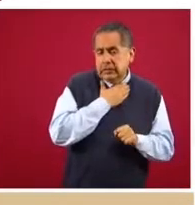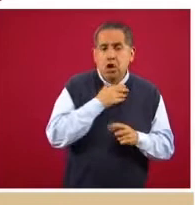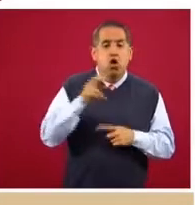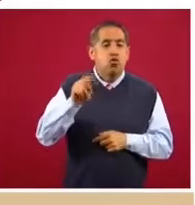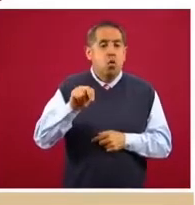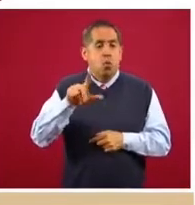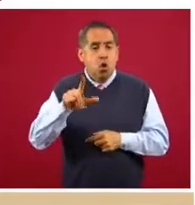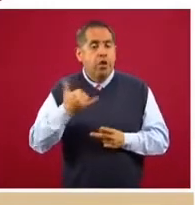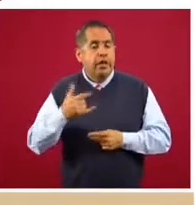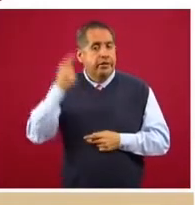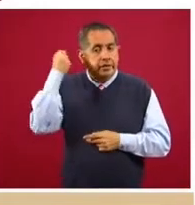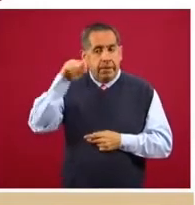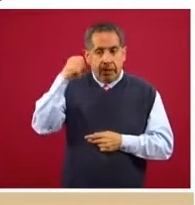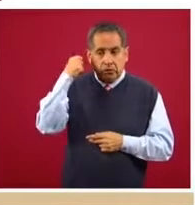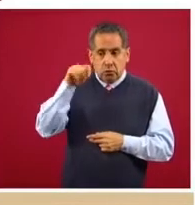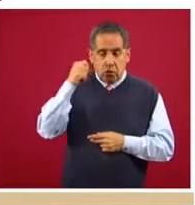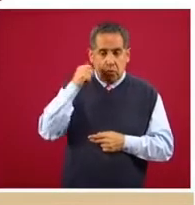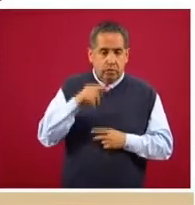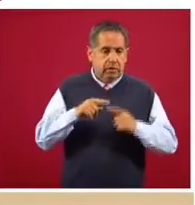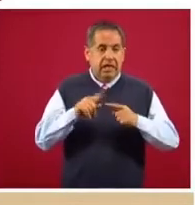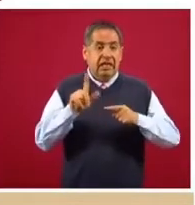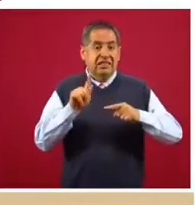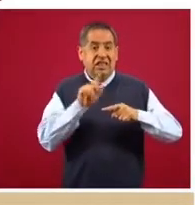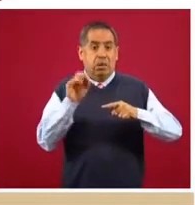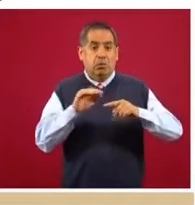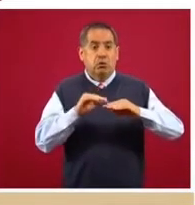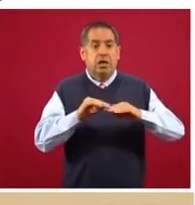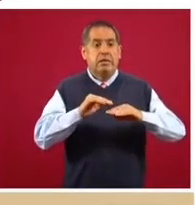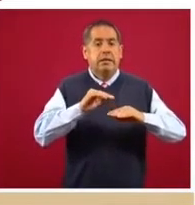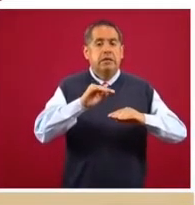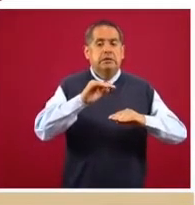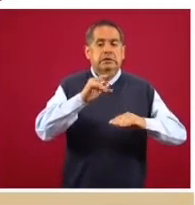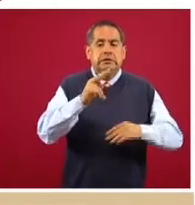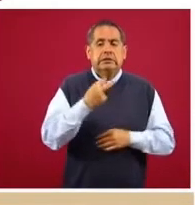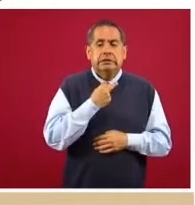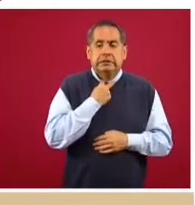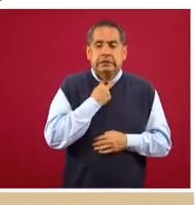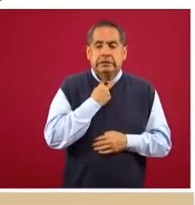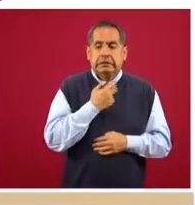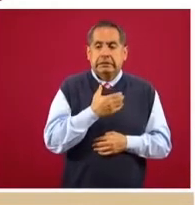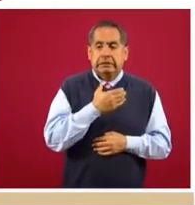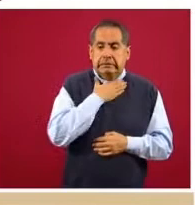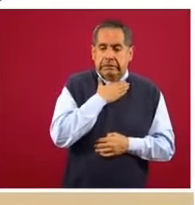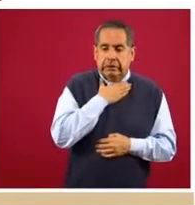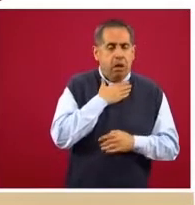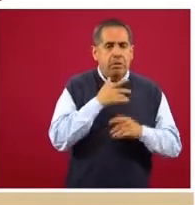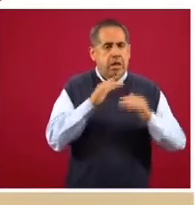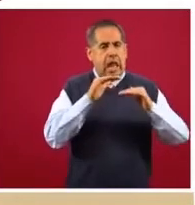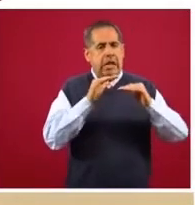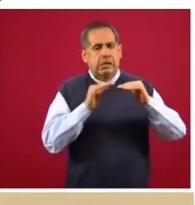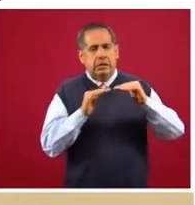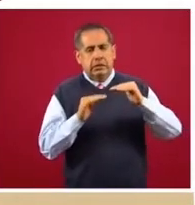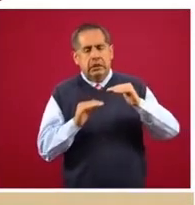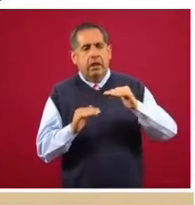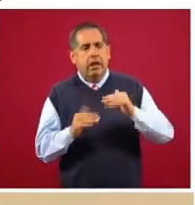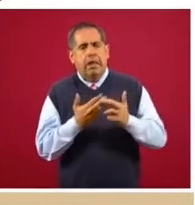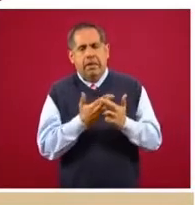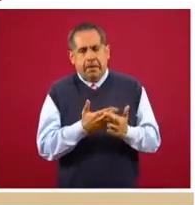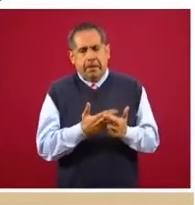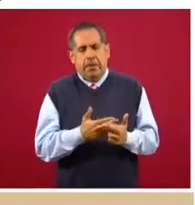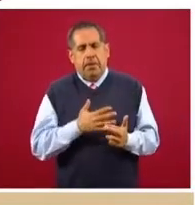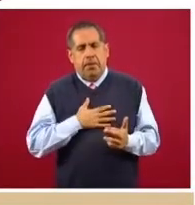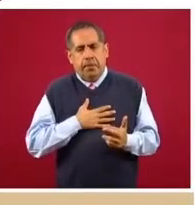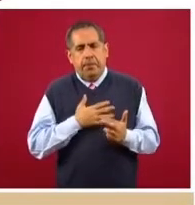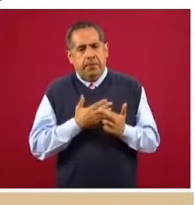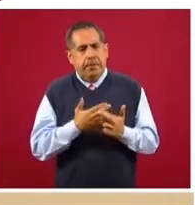encima de este nivel de seguridad, que es el 70% de ocupación, aunque han estado mejorando en los últimos días, lo cual